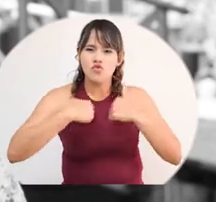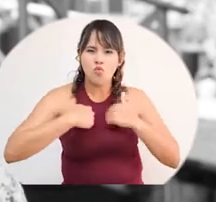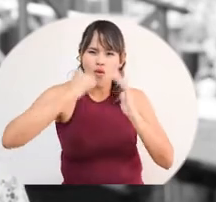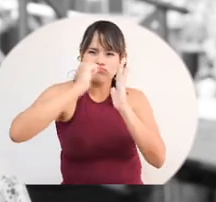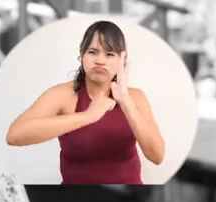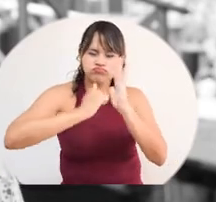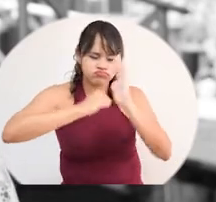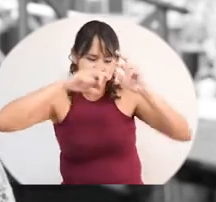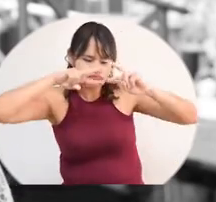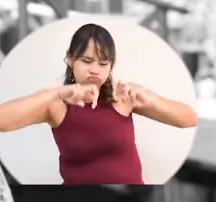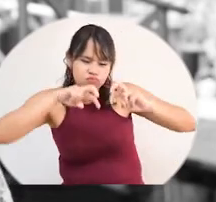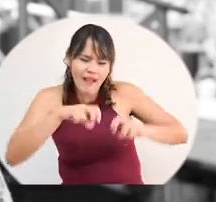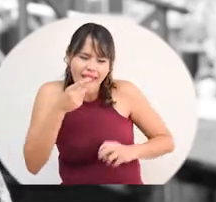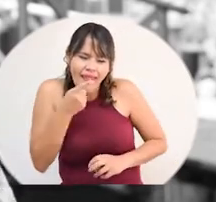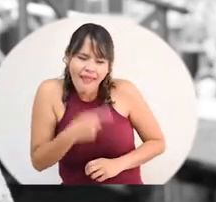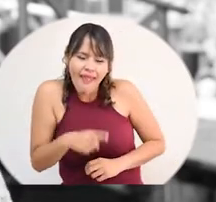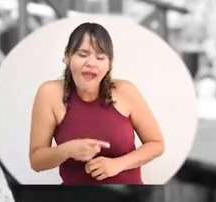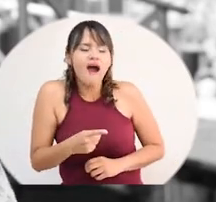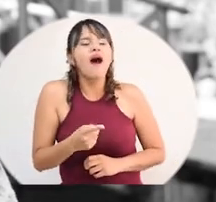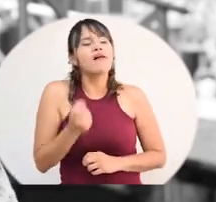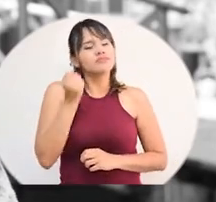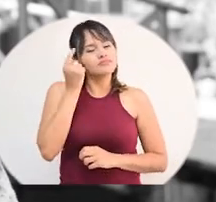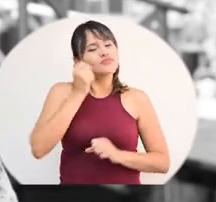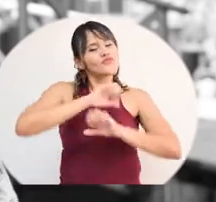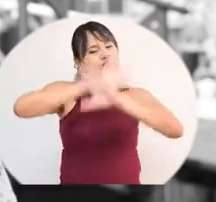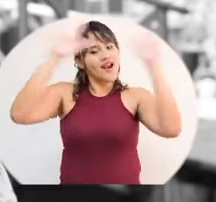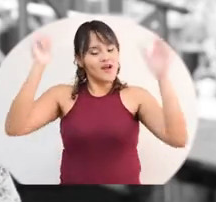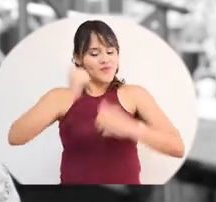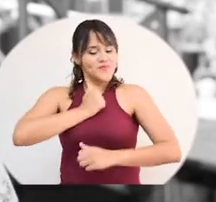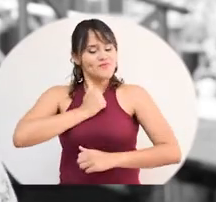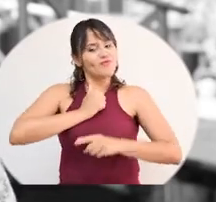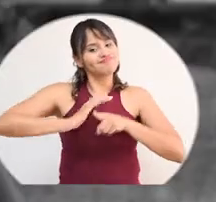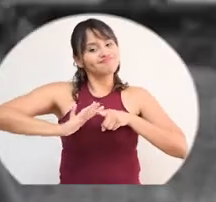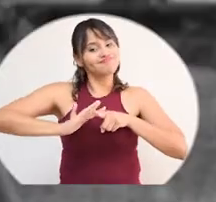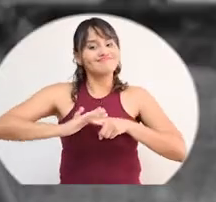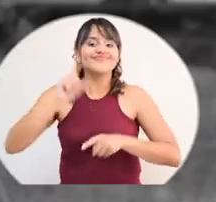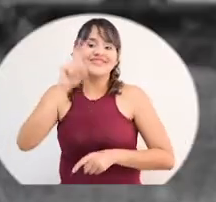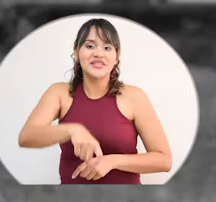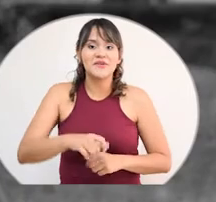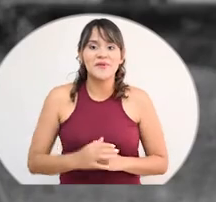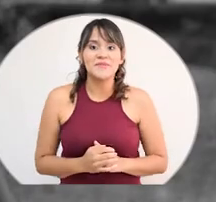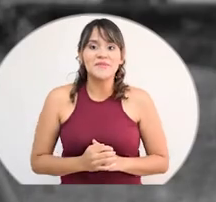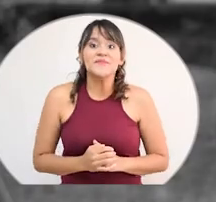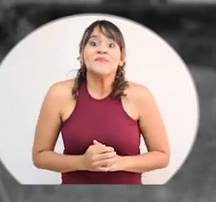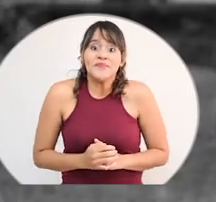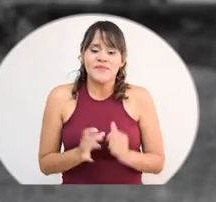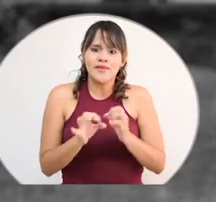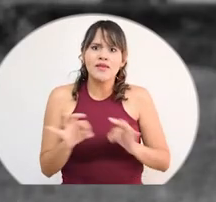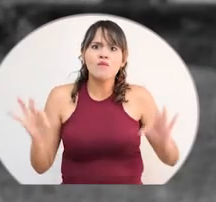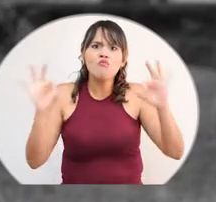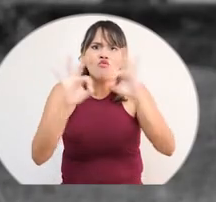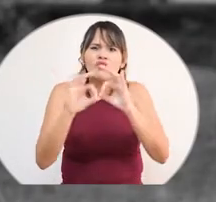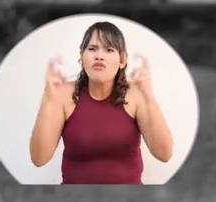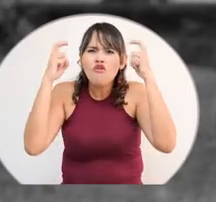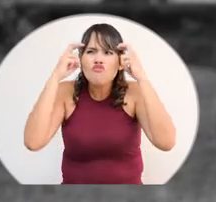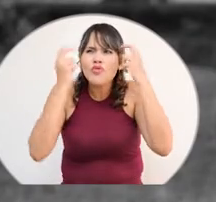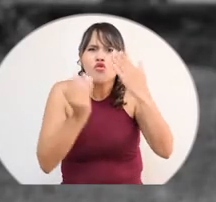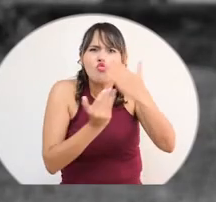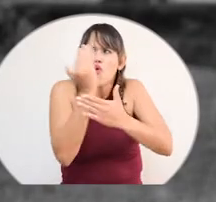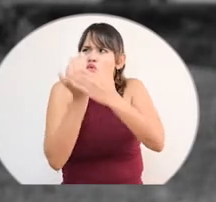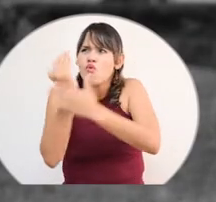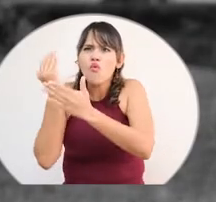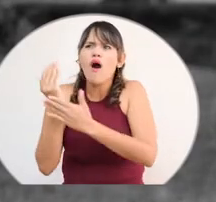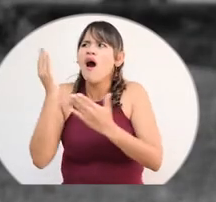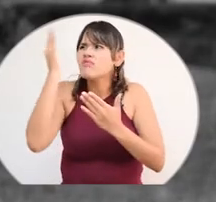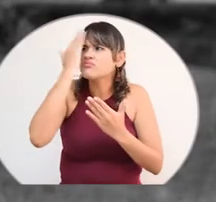estudio no solamente para los estudiantes sino para el mismo debe estar a la vanguardia de todos los conocimientos impartidos